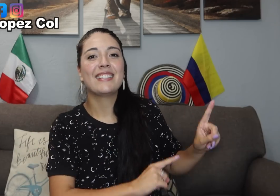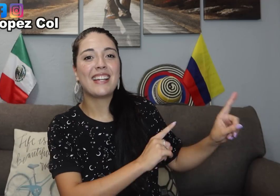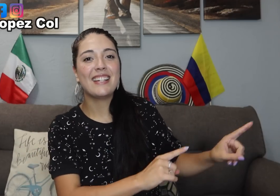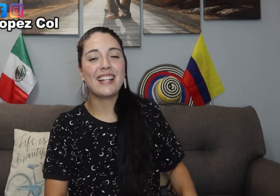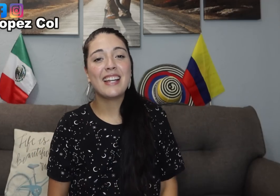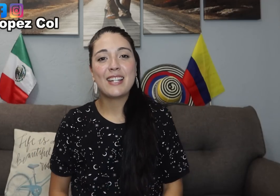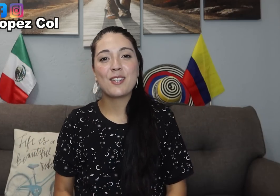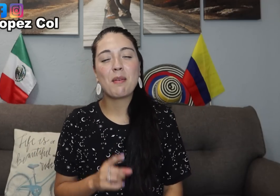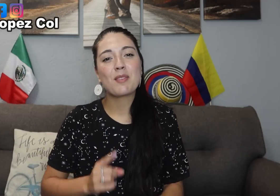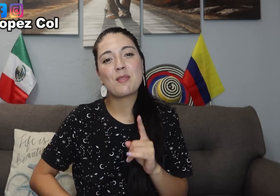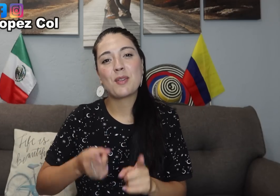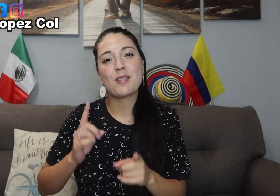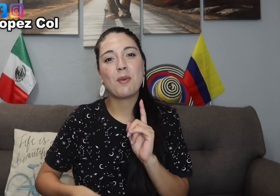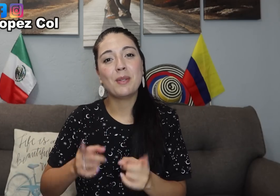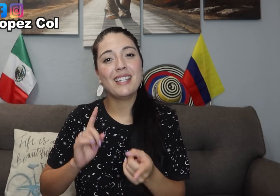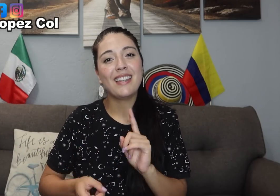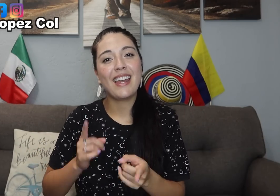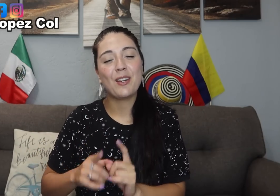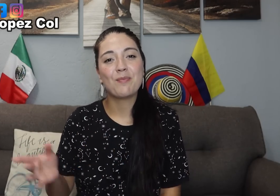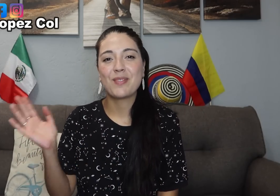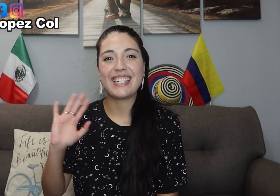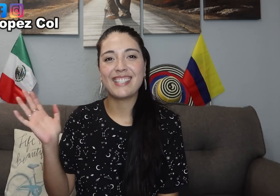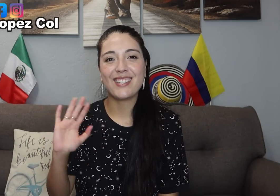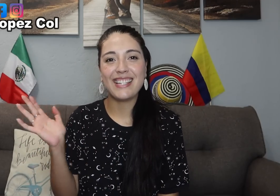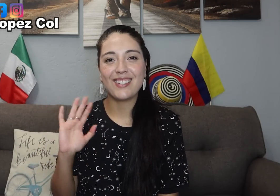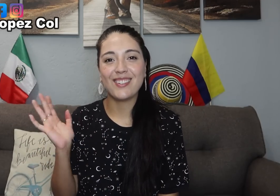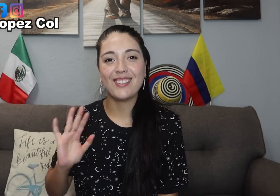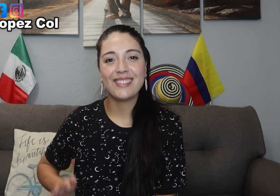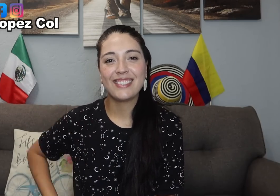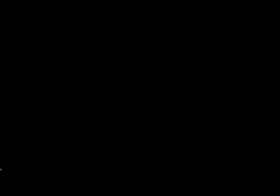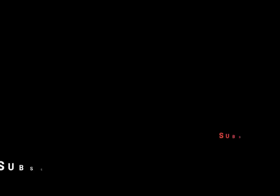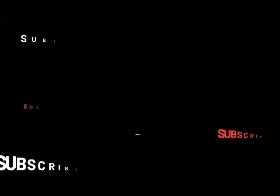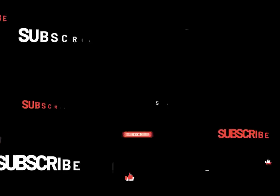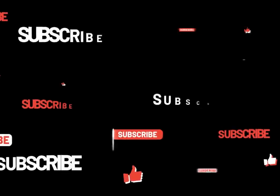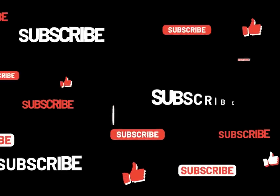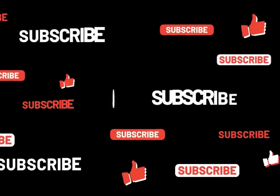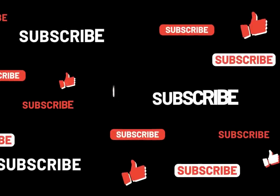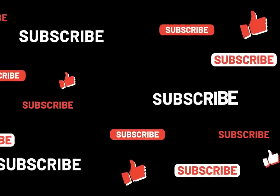ta-na-na-na-na-na. Nos vemos en un próximo video. Chaito, chaito.